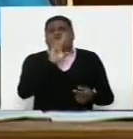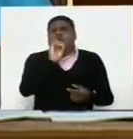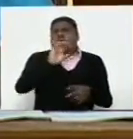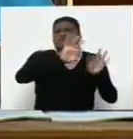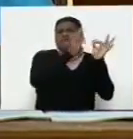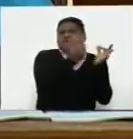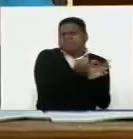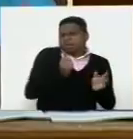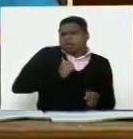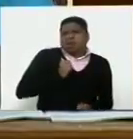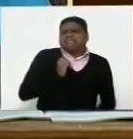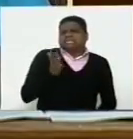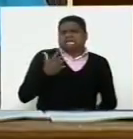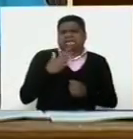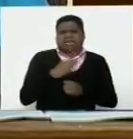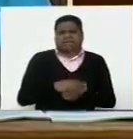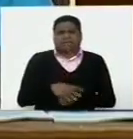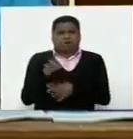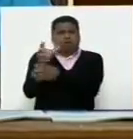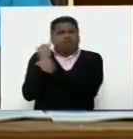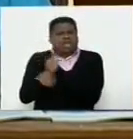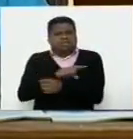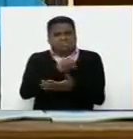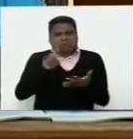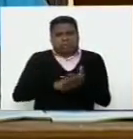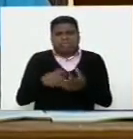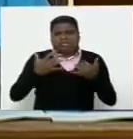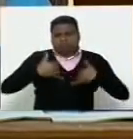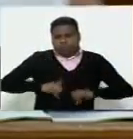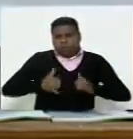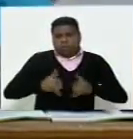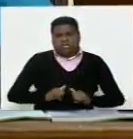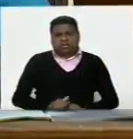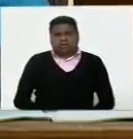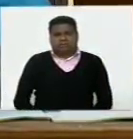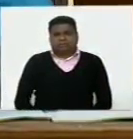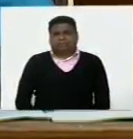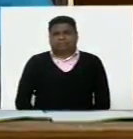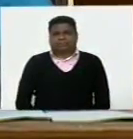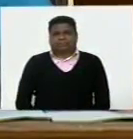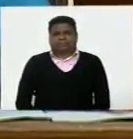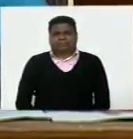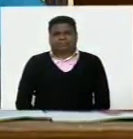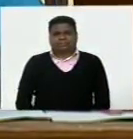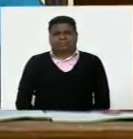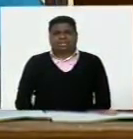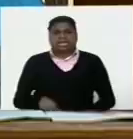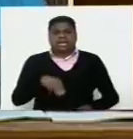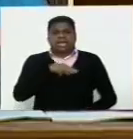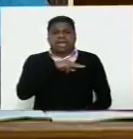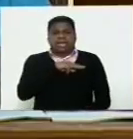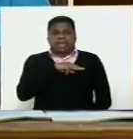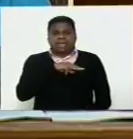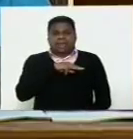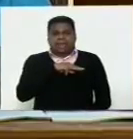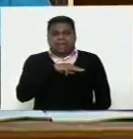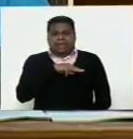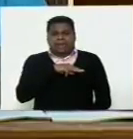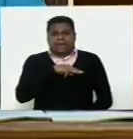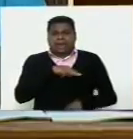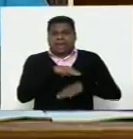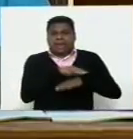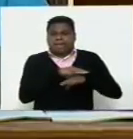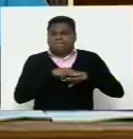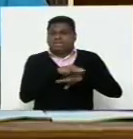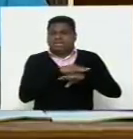del proceso de parto y del nacimiento de sus hijos o hijas. El Ministerio del Poder Popular, con competencia en materia de